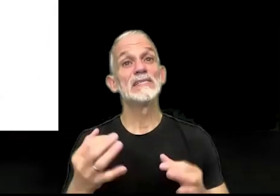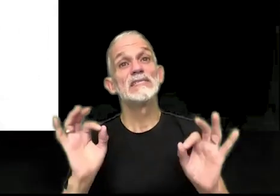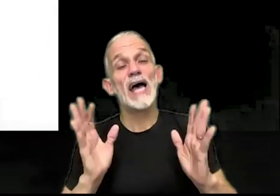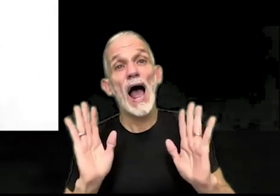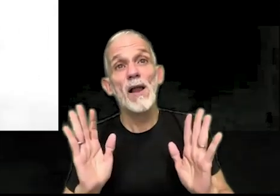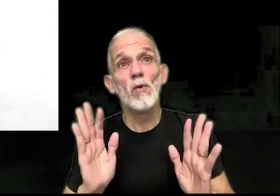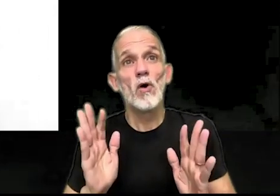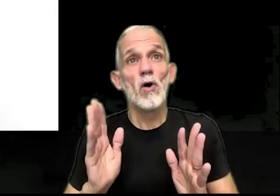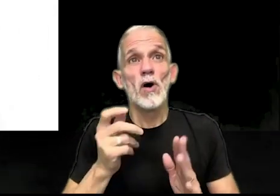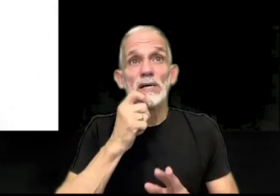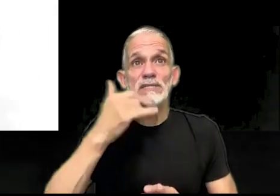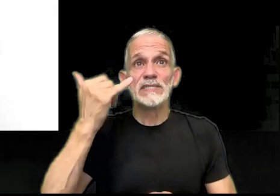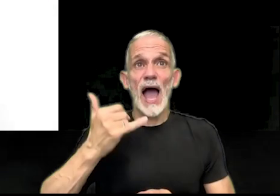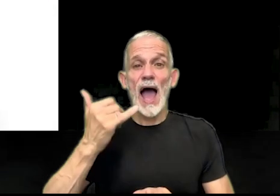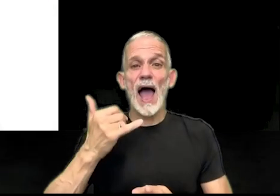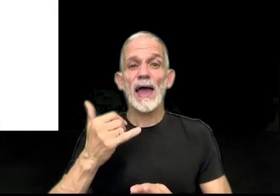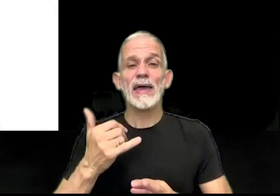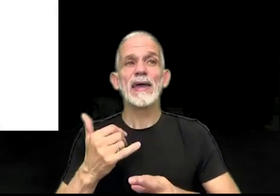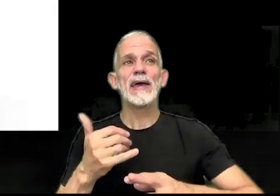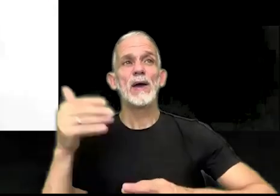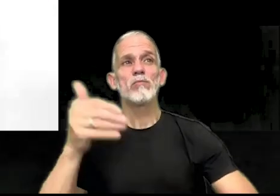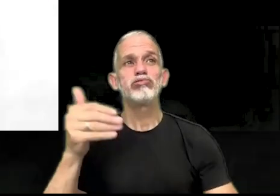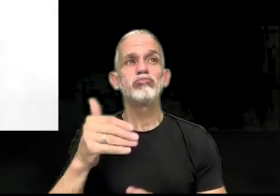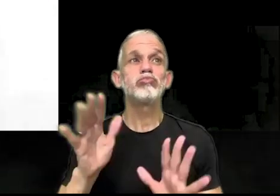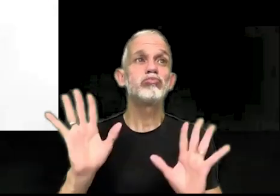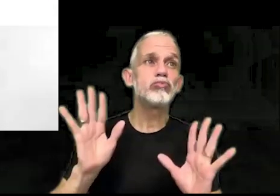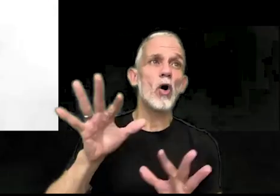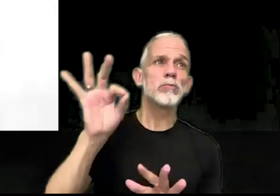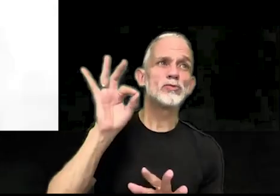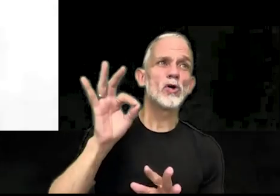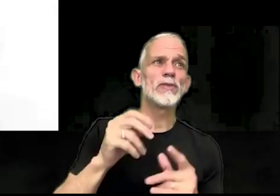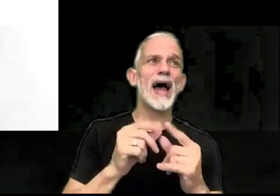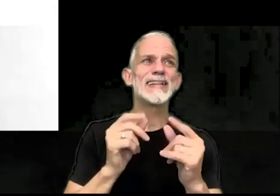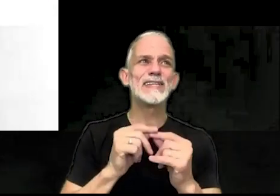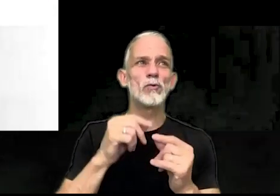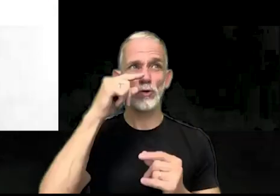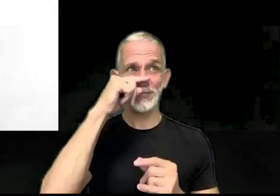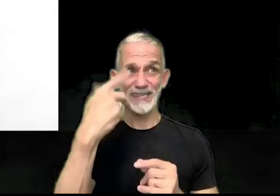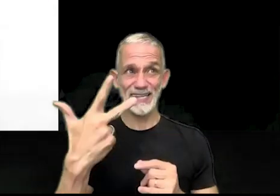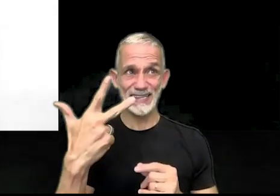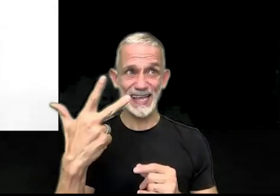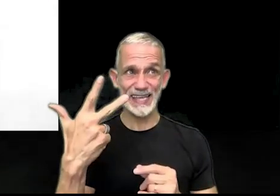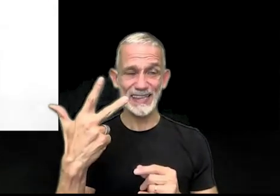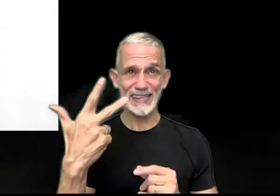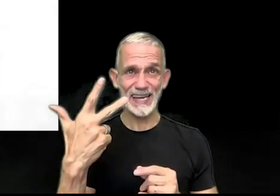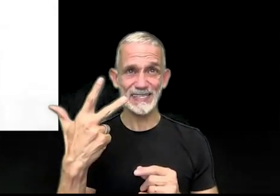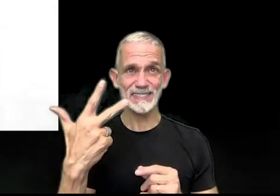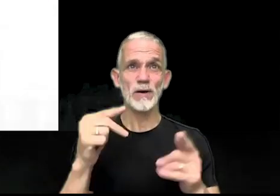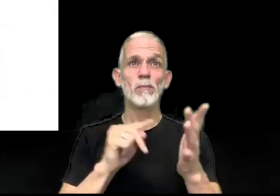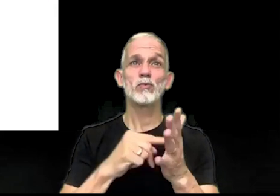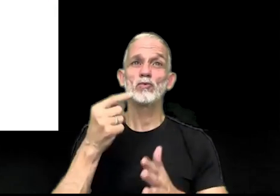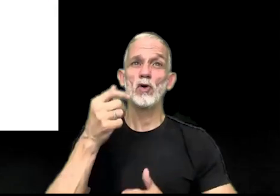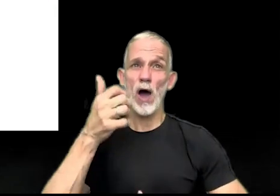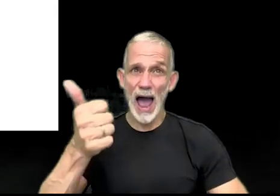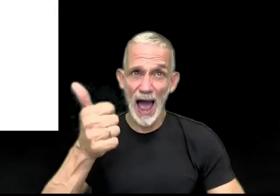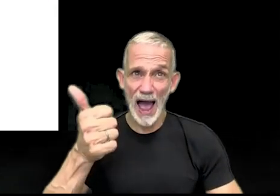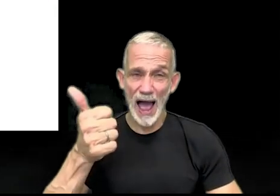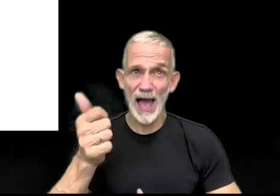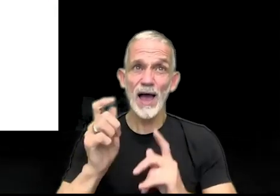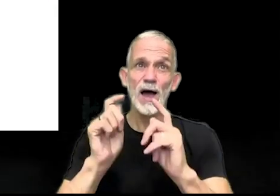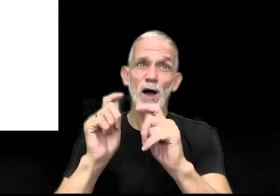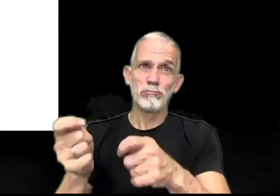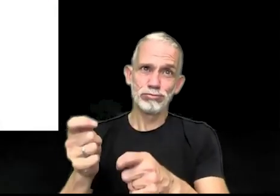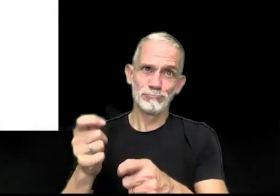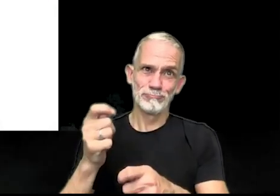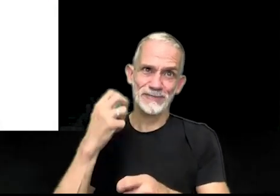salvo que estemos en presencia de la opción del artículo 73, inciso A,